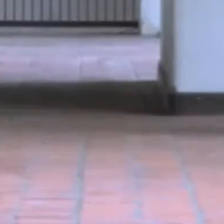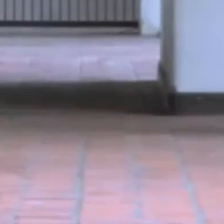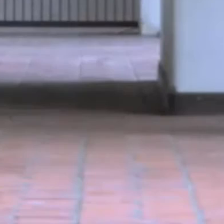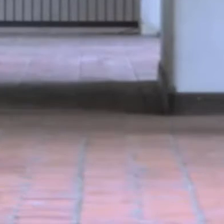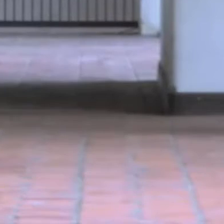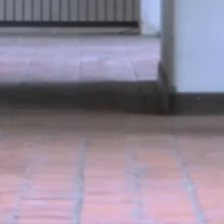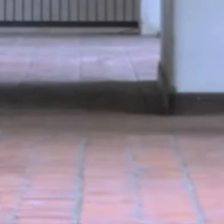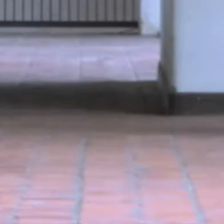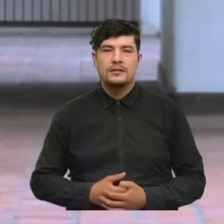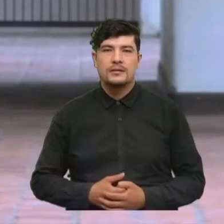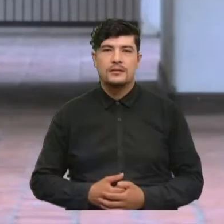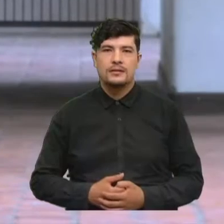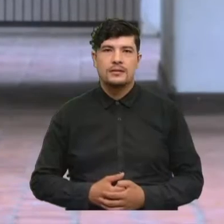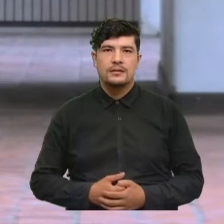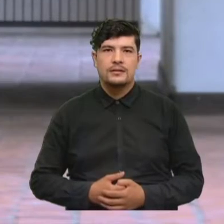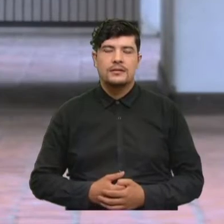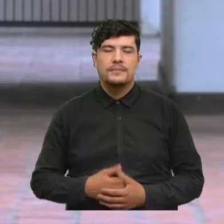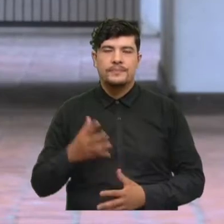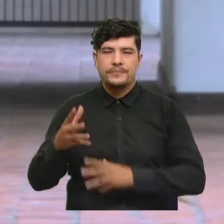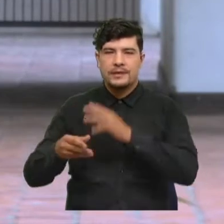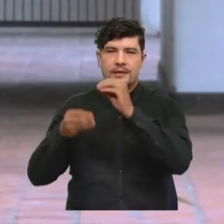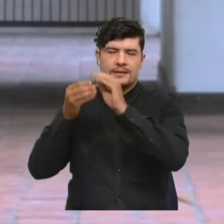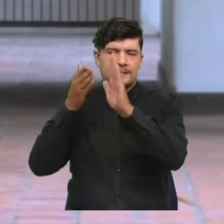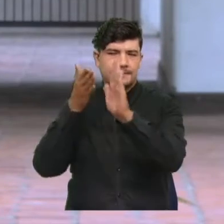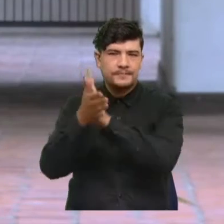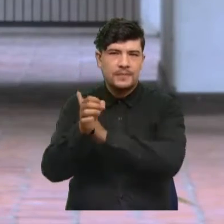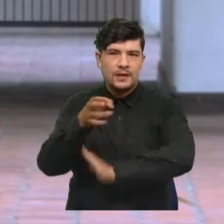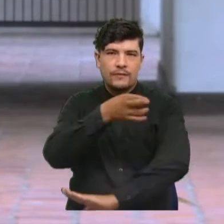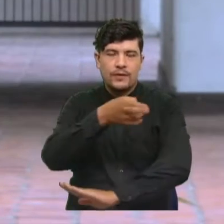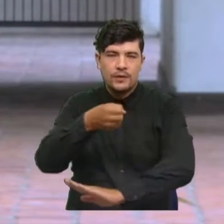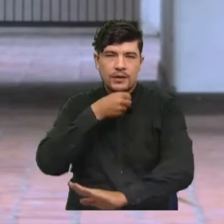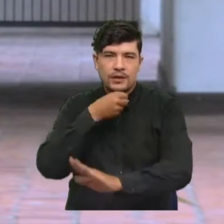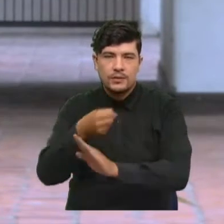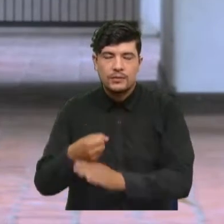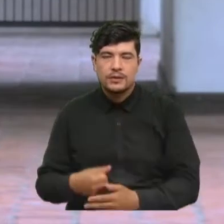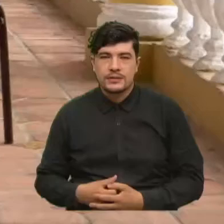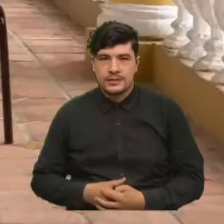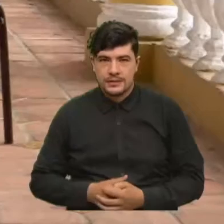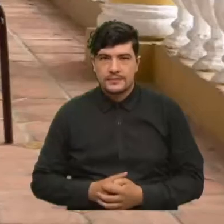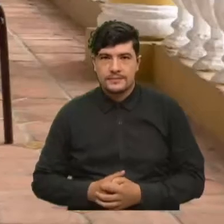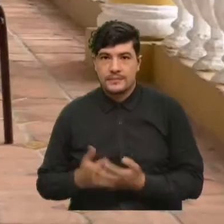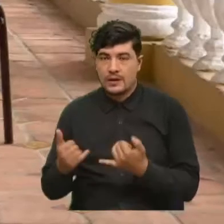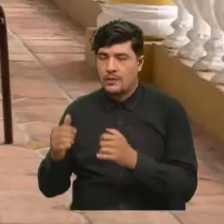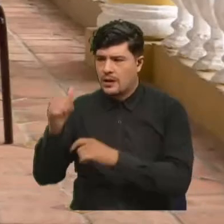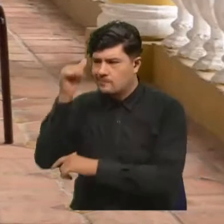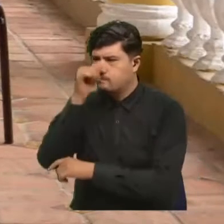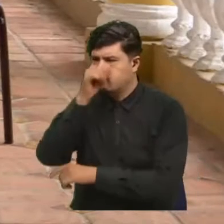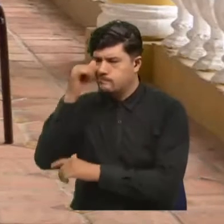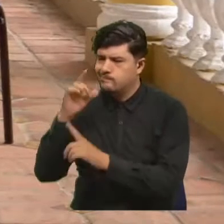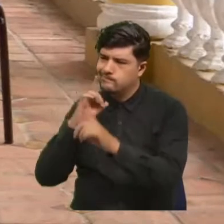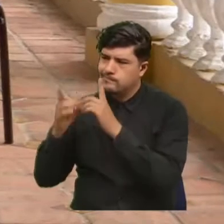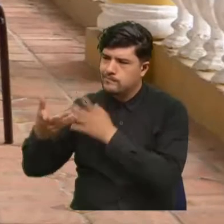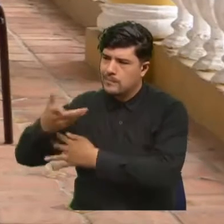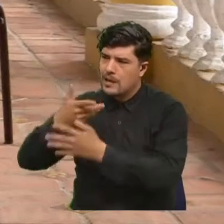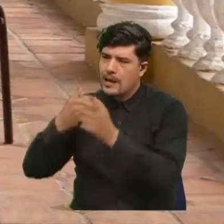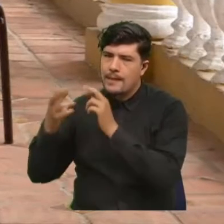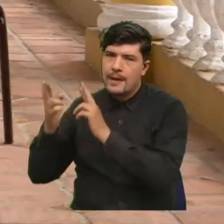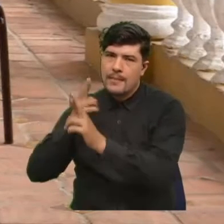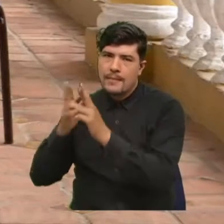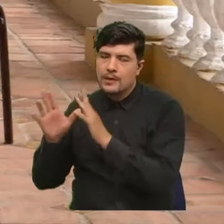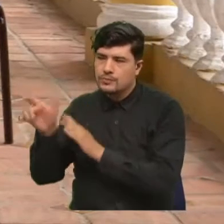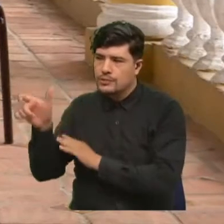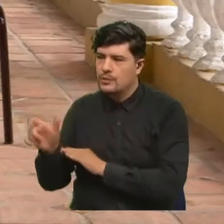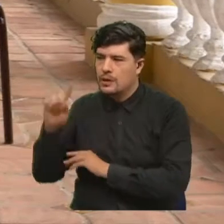continuamos con este especial de oriente noticias hoy domingo con el gobernador de santander mauricio aguilar gobernador ya que lo tengo acá y hemos analizado